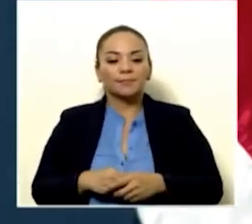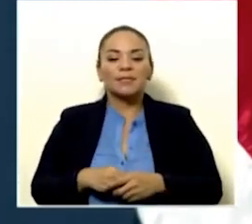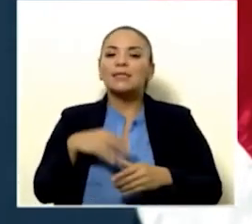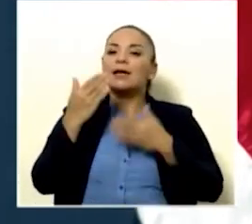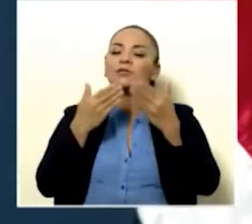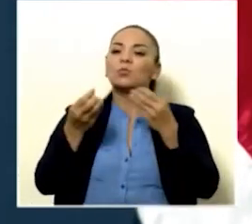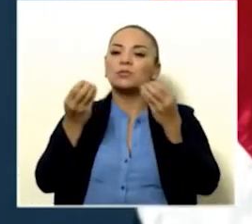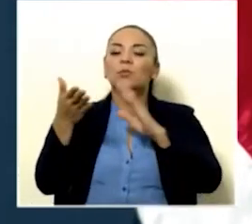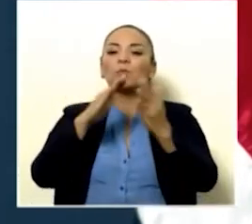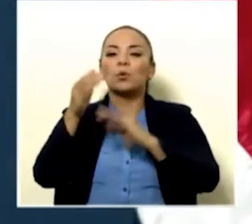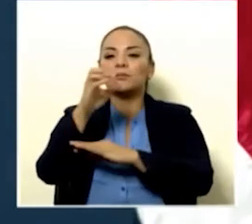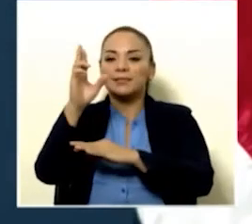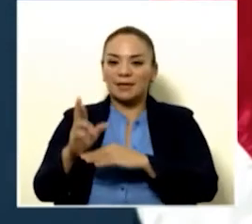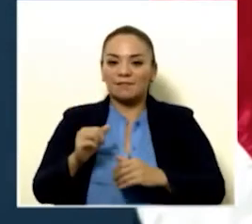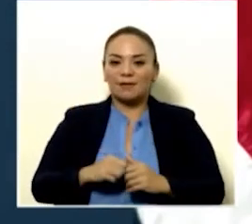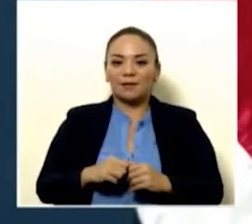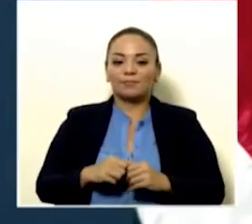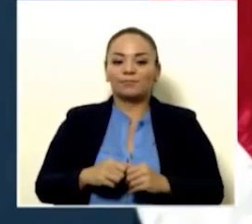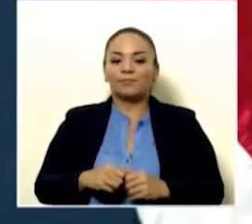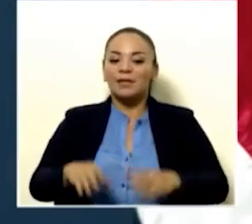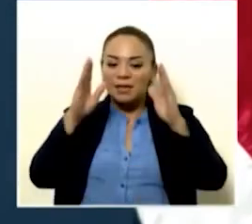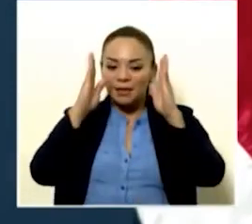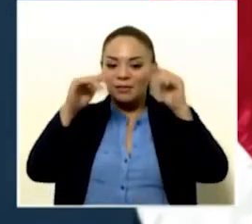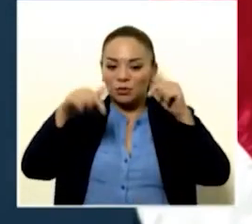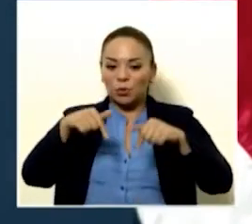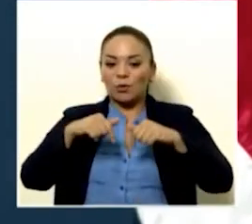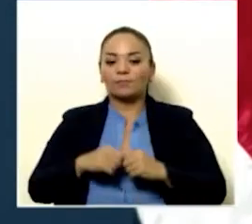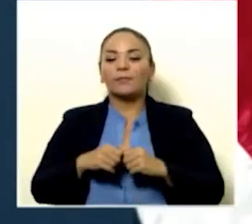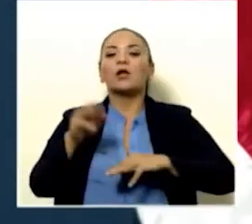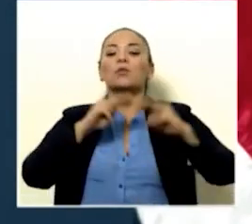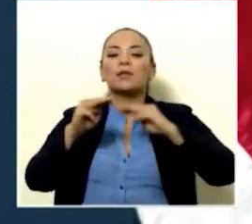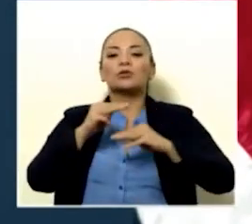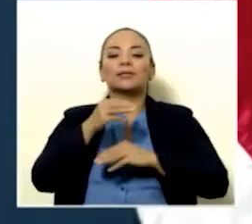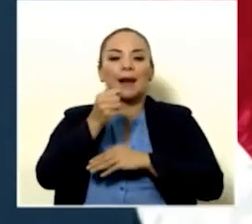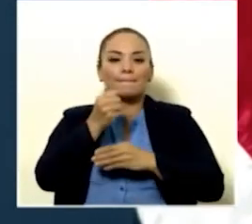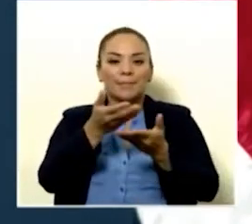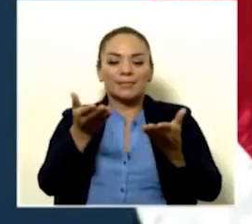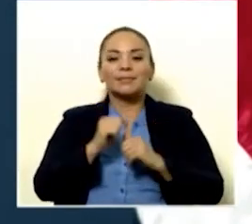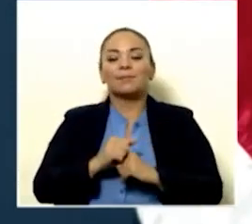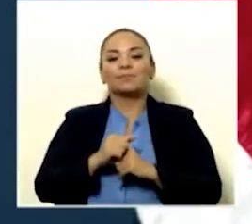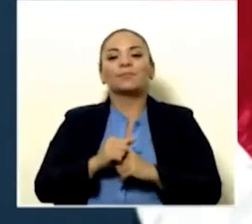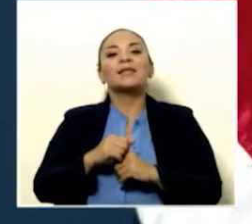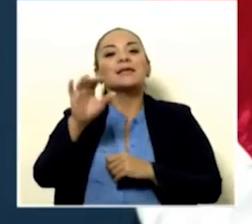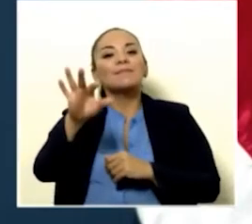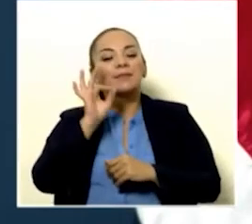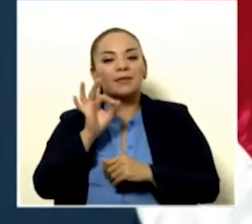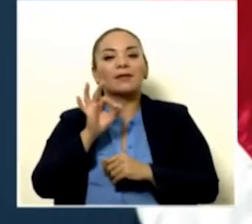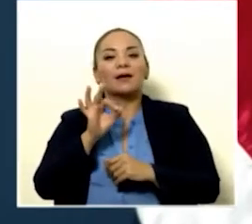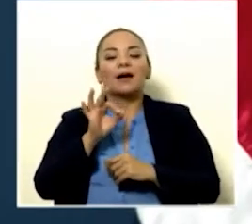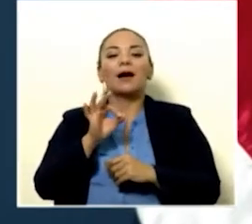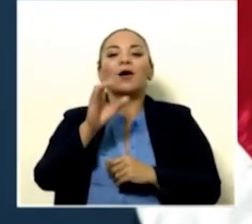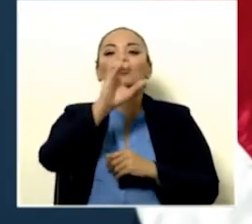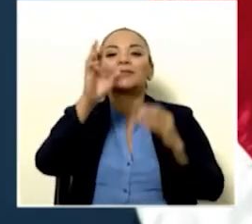agradezco muchísimo al pueblo de Costa Rica que nos puso atención hoy, a los medios de la prensa. Quiero invitar a los